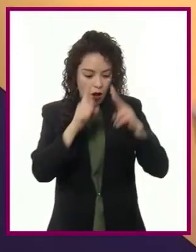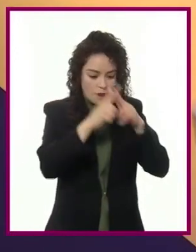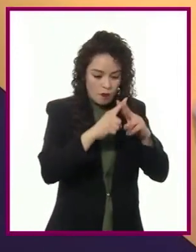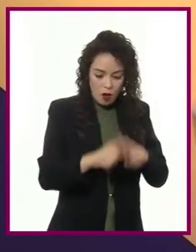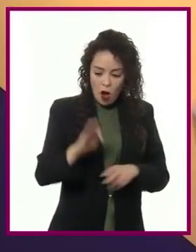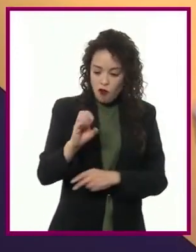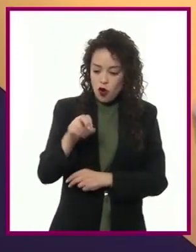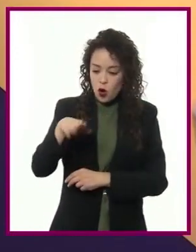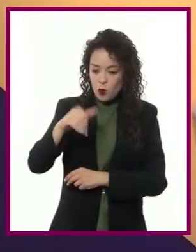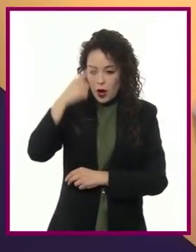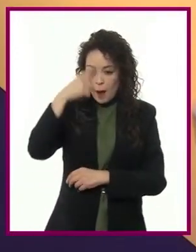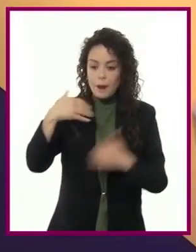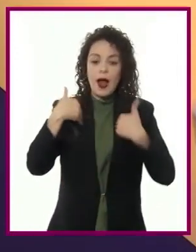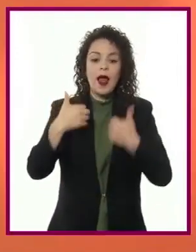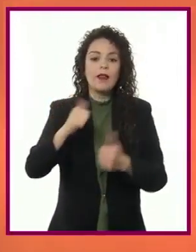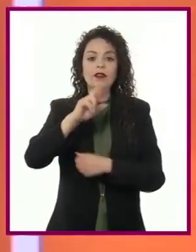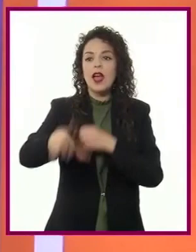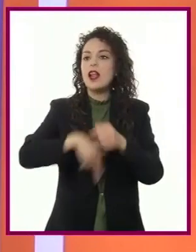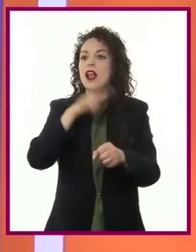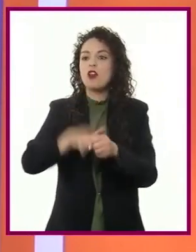las leyes de la naturaleza.